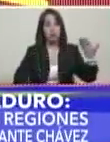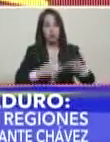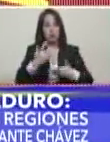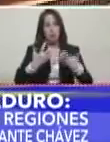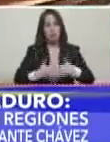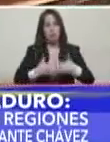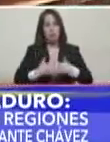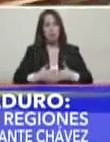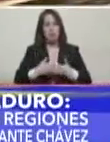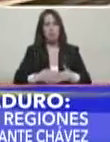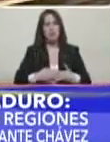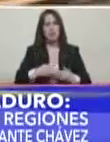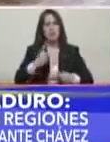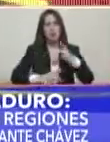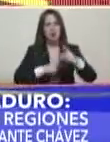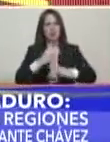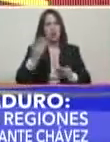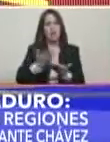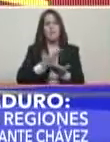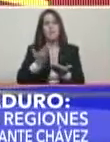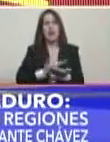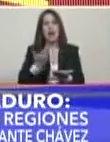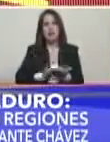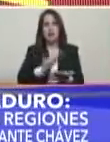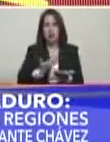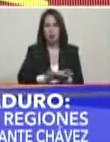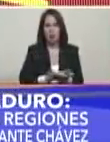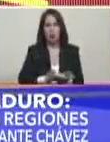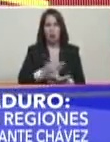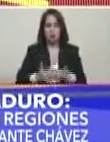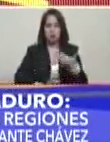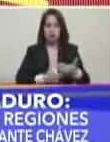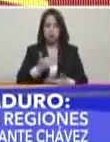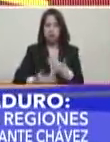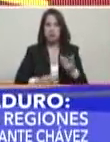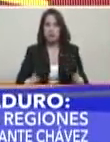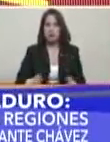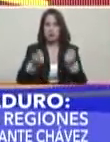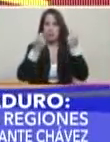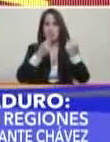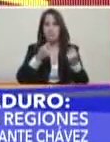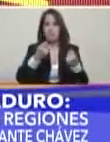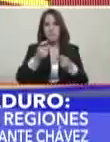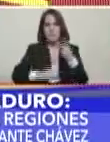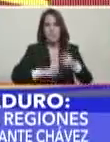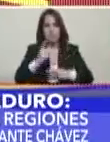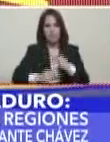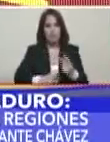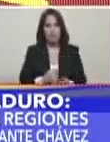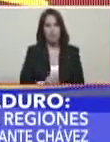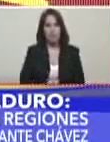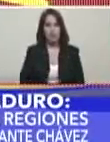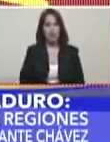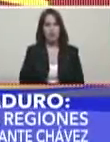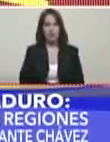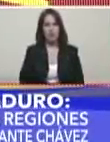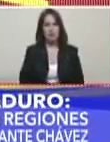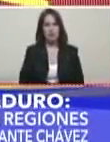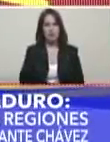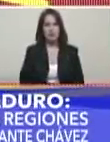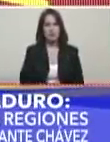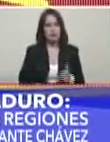plátano Argelia Laya, aprobado. Avanzar, recuperar, producir, incrementar,